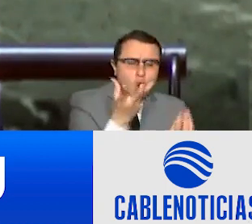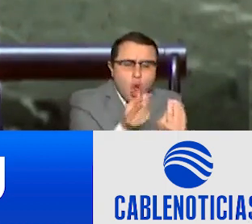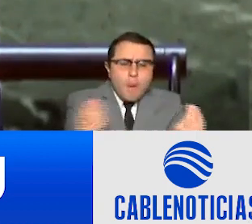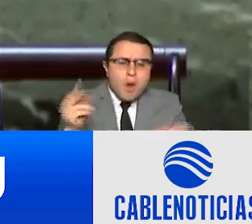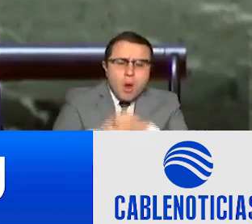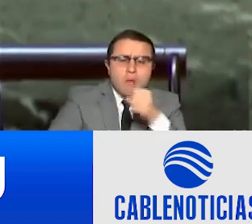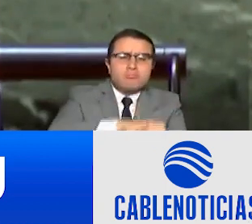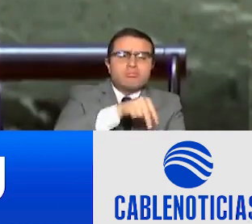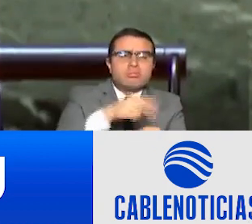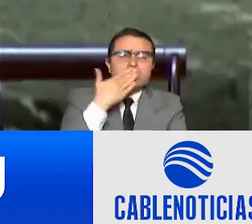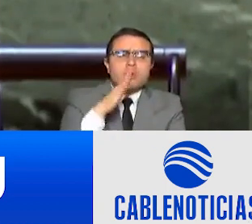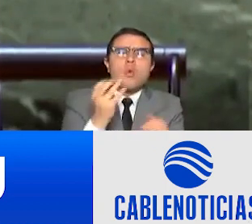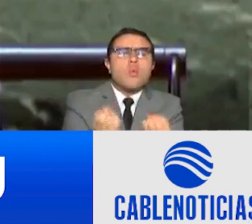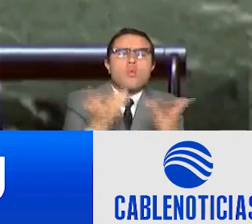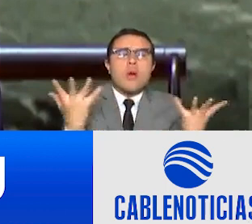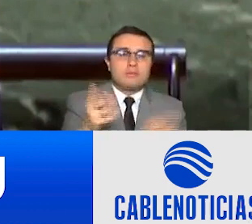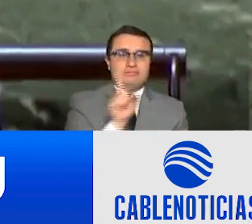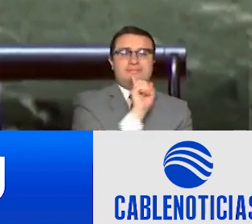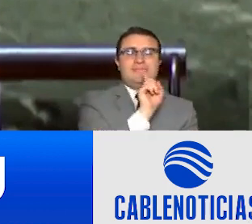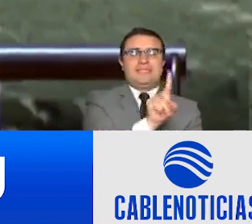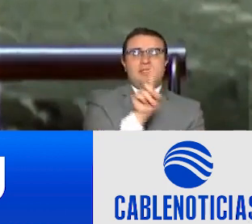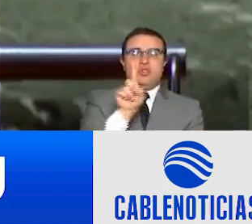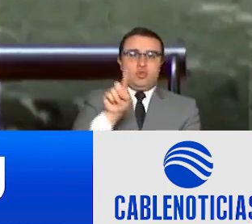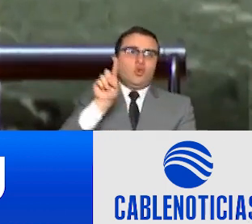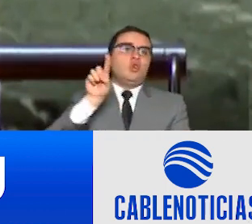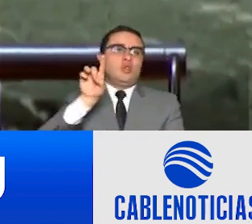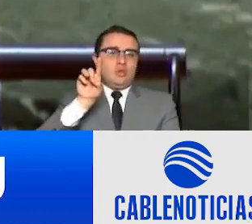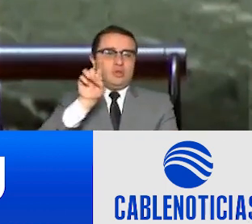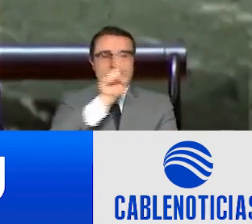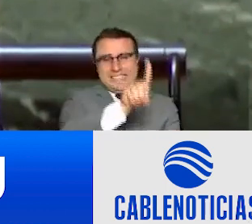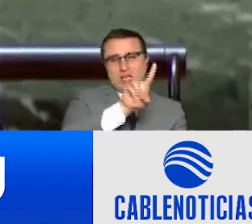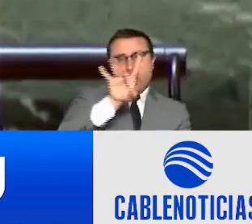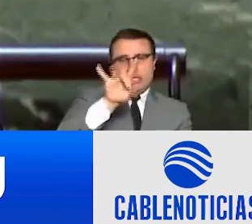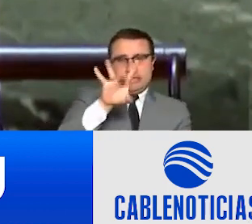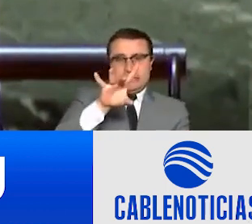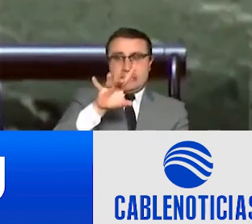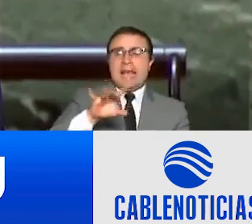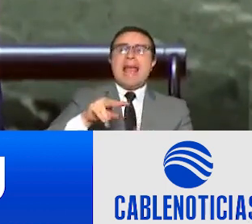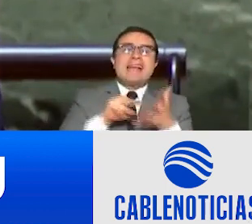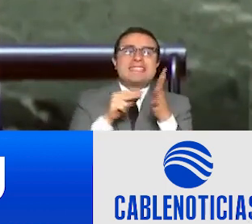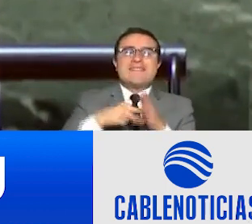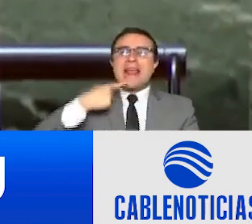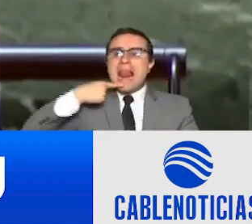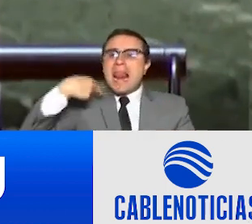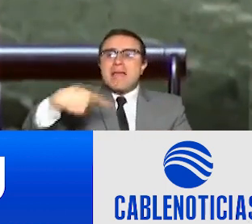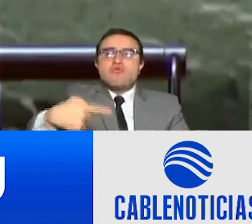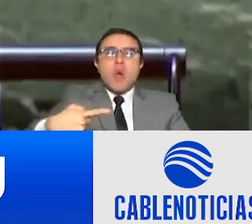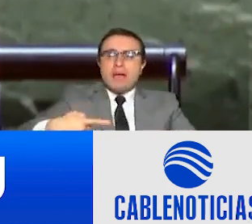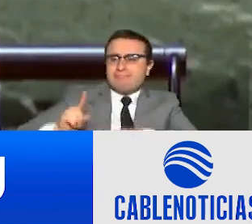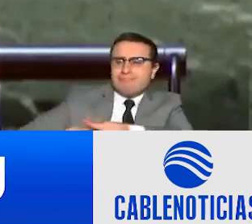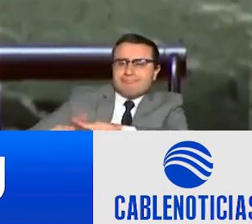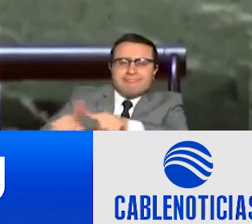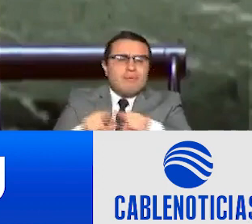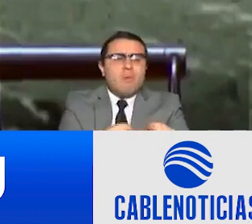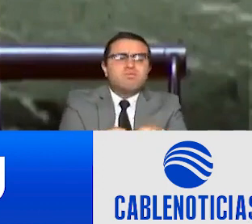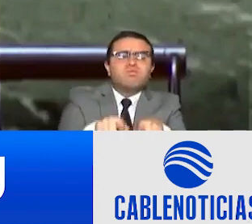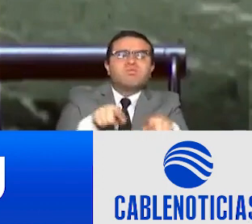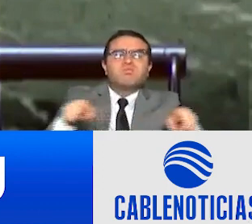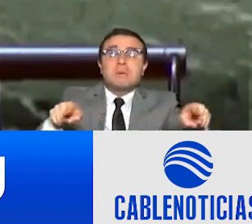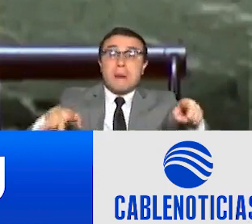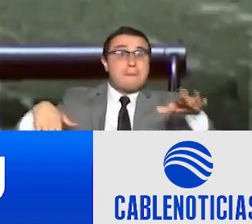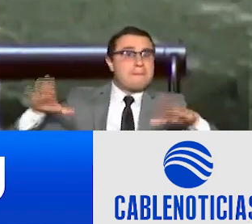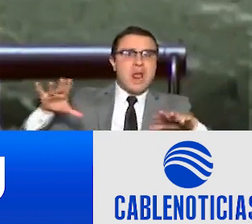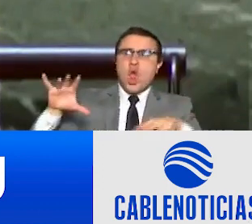que nos hace uno de los países con más lenguas habladas diferentes entre los países de la